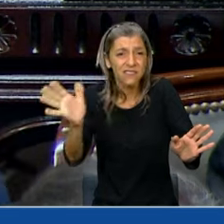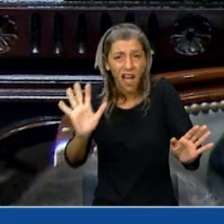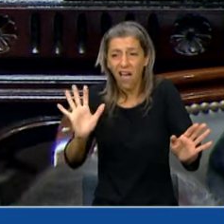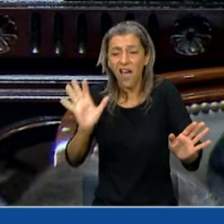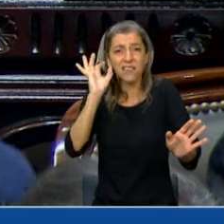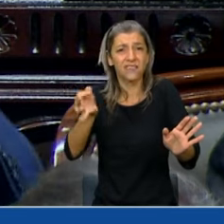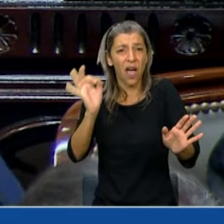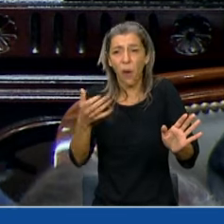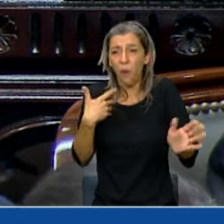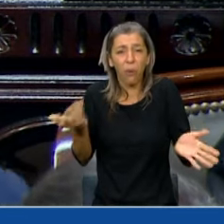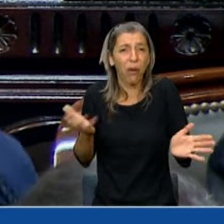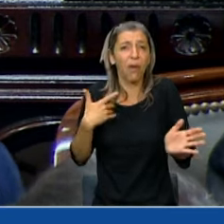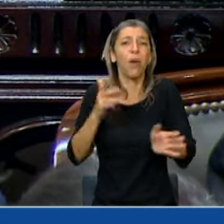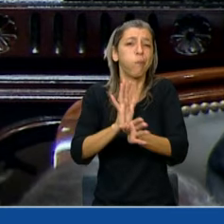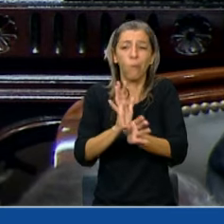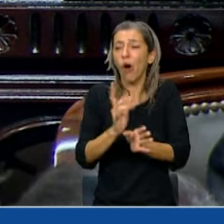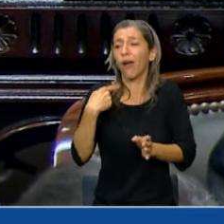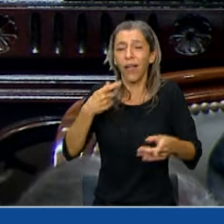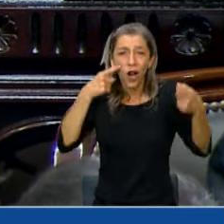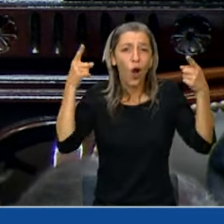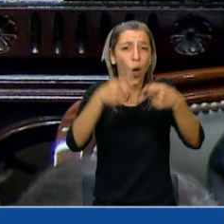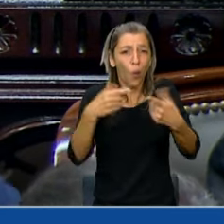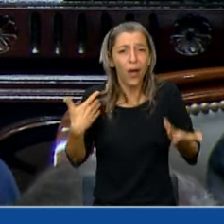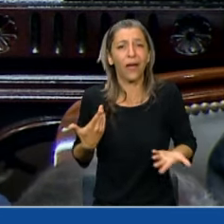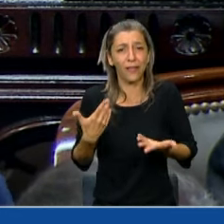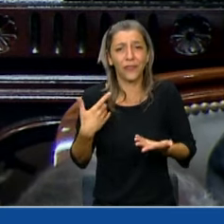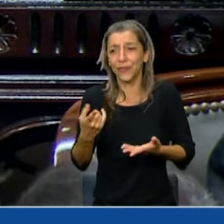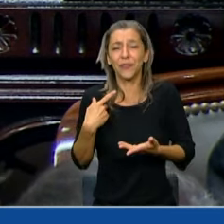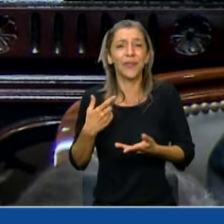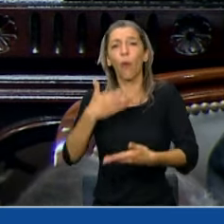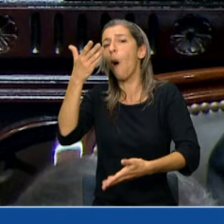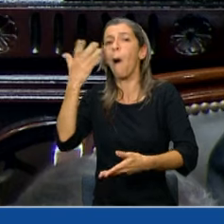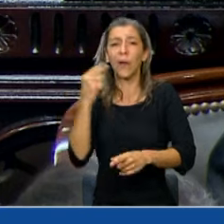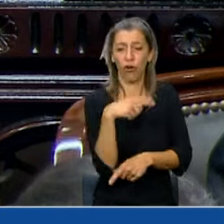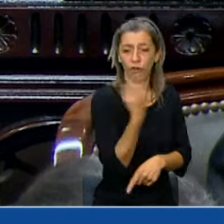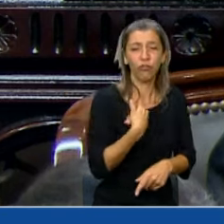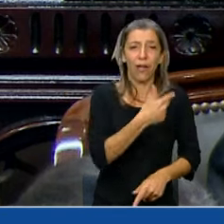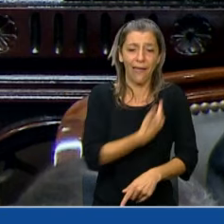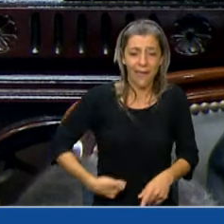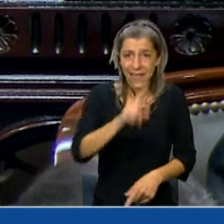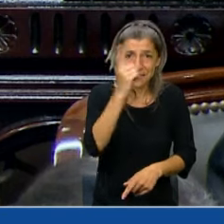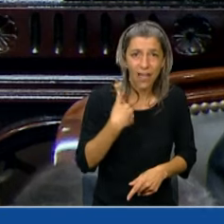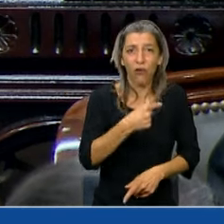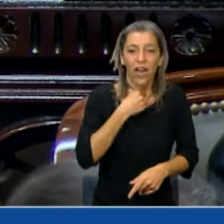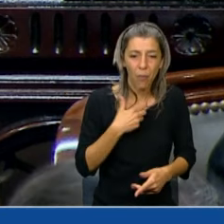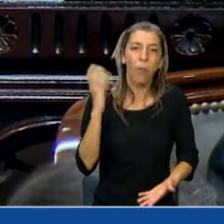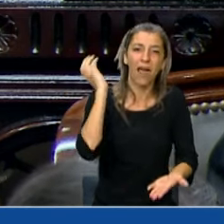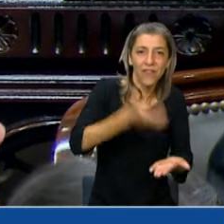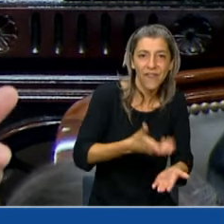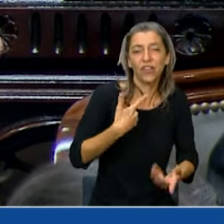estado inteligente honesto moderno Dinámico que invierta eficazmente y promueva a la vez inversiones